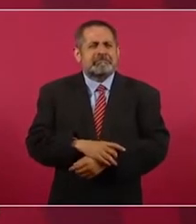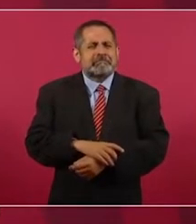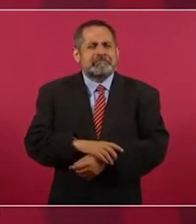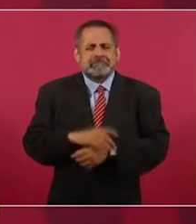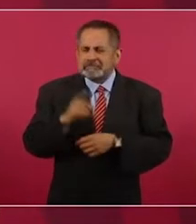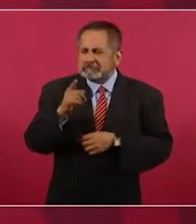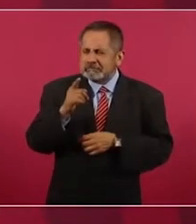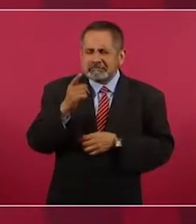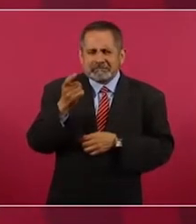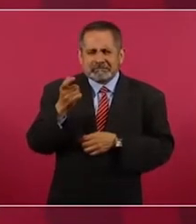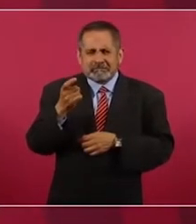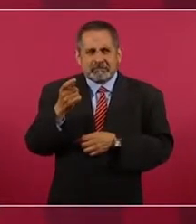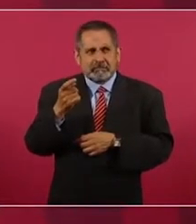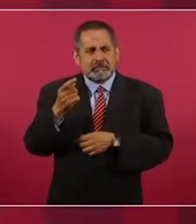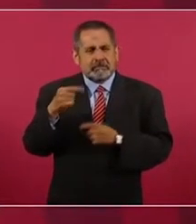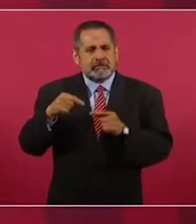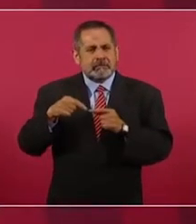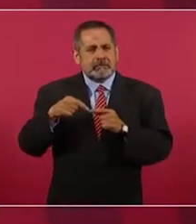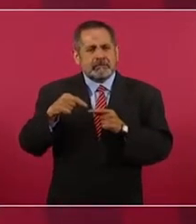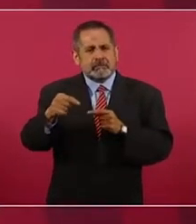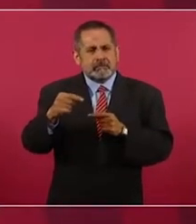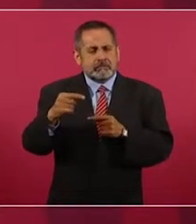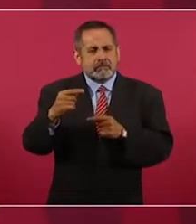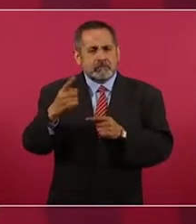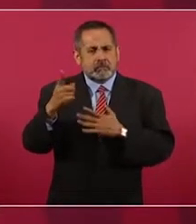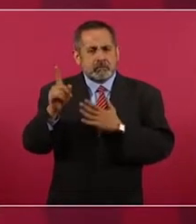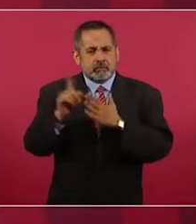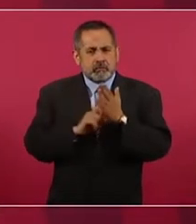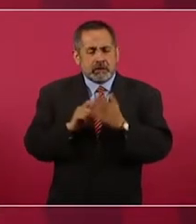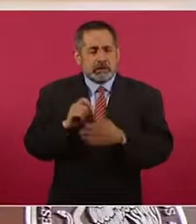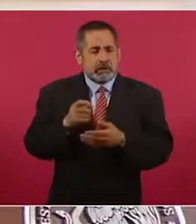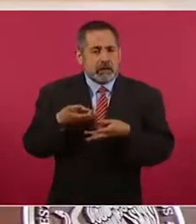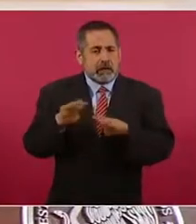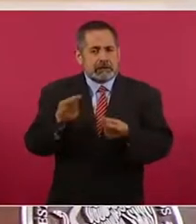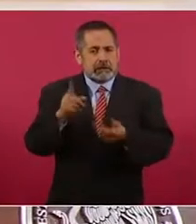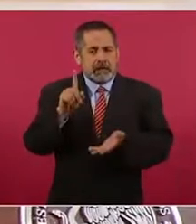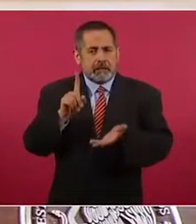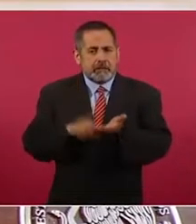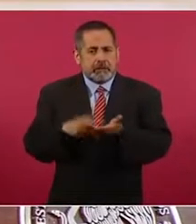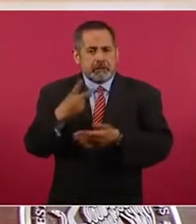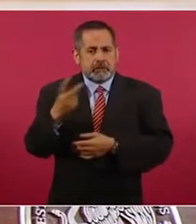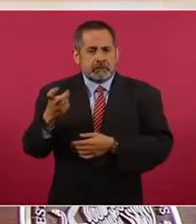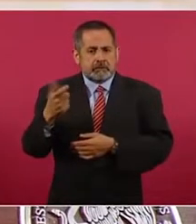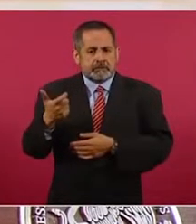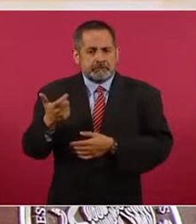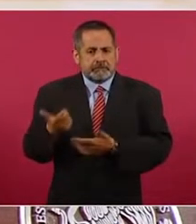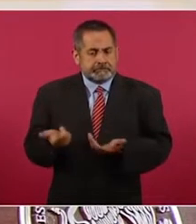son 1.200 pesos al mes.